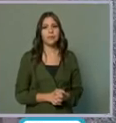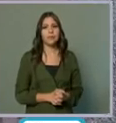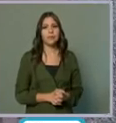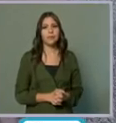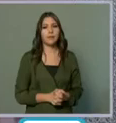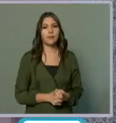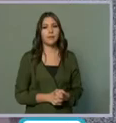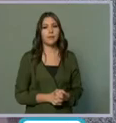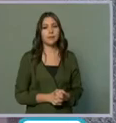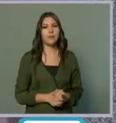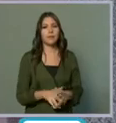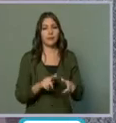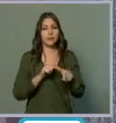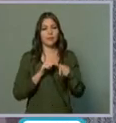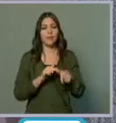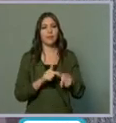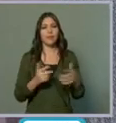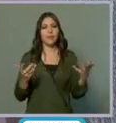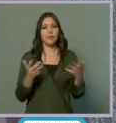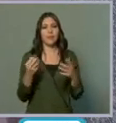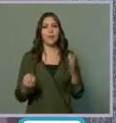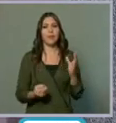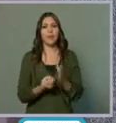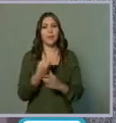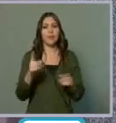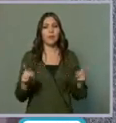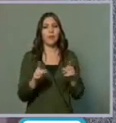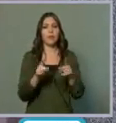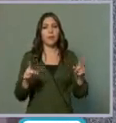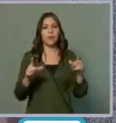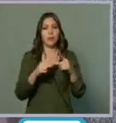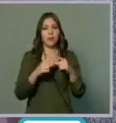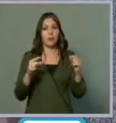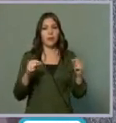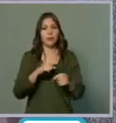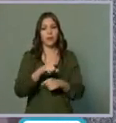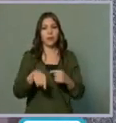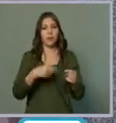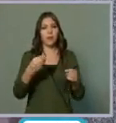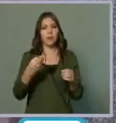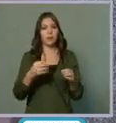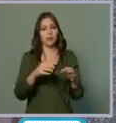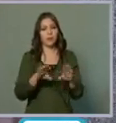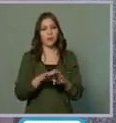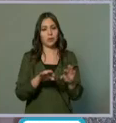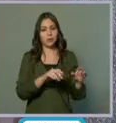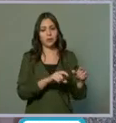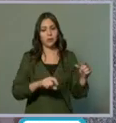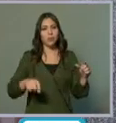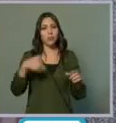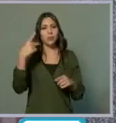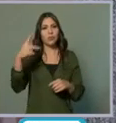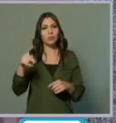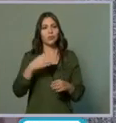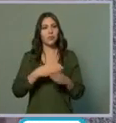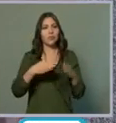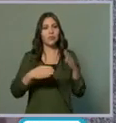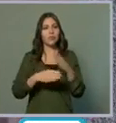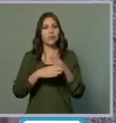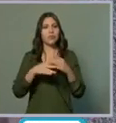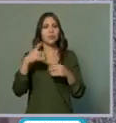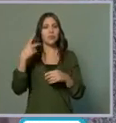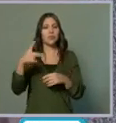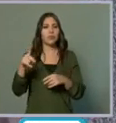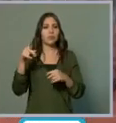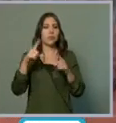seguiremos en la creación de la nueva música japonesa con los instrumentos occidentales como flauta y